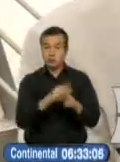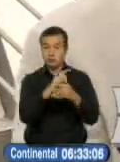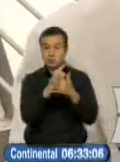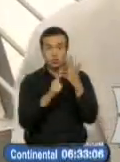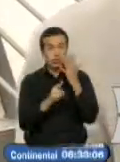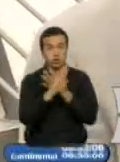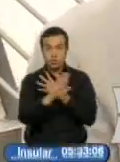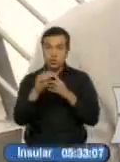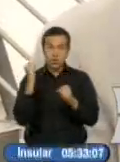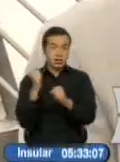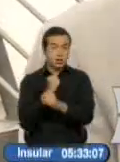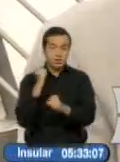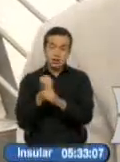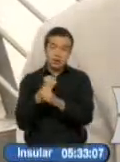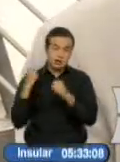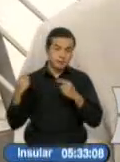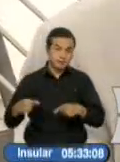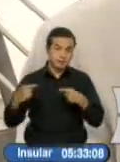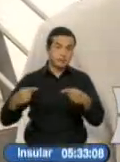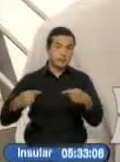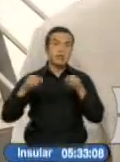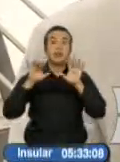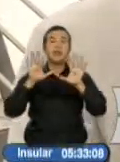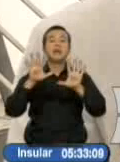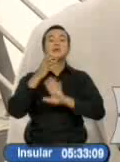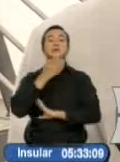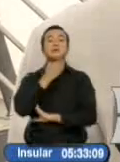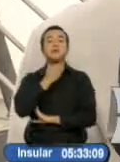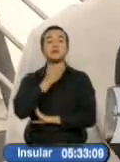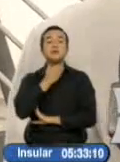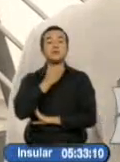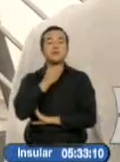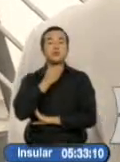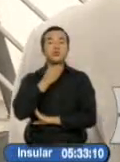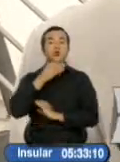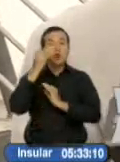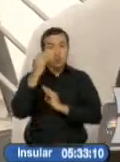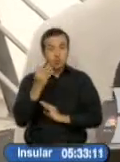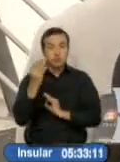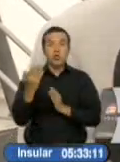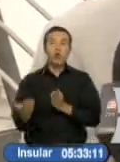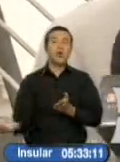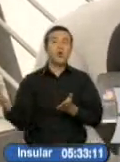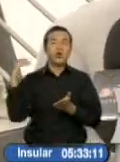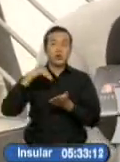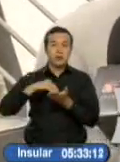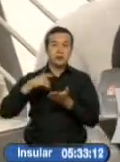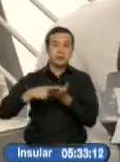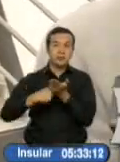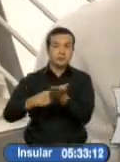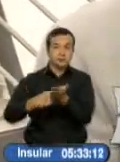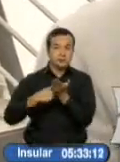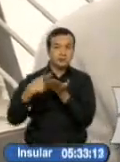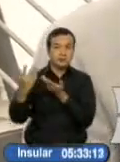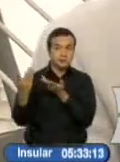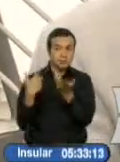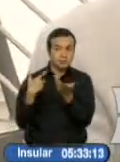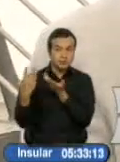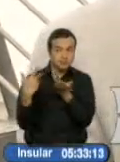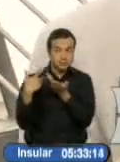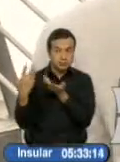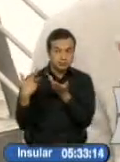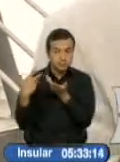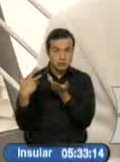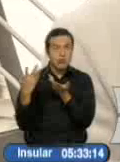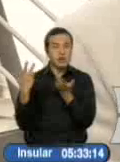trabajar sin duda todos estos días, y para el día 10 de agosto, que se reinstala la diligencia, la audiencia reservada, ahí